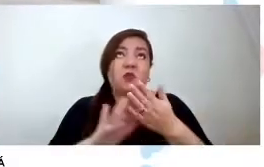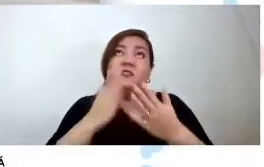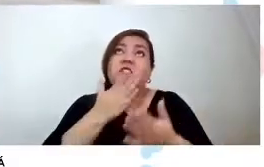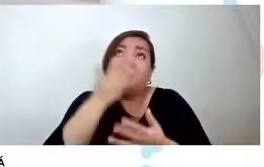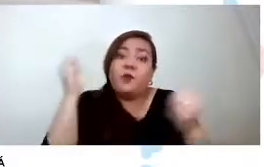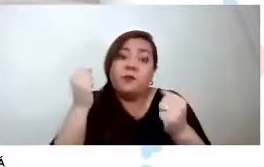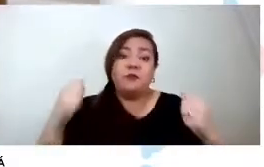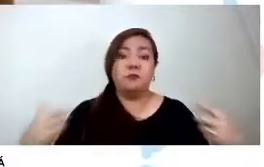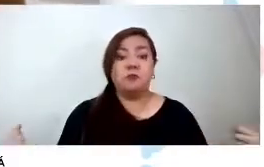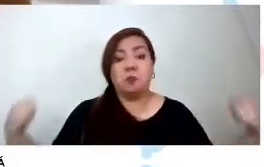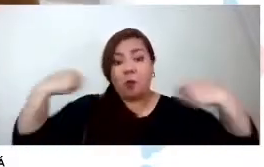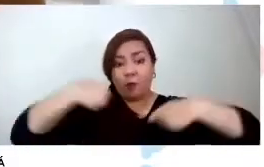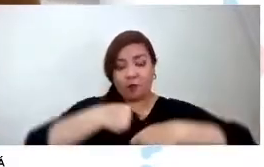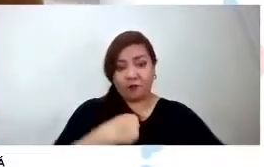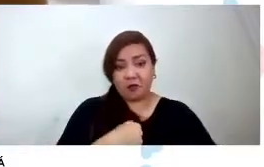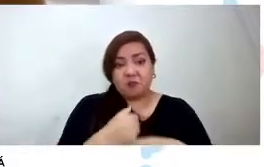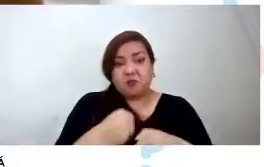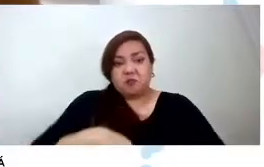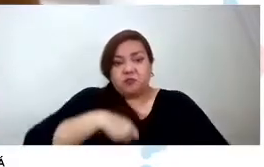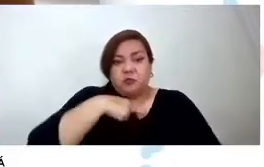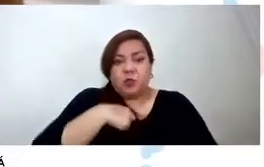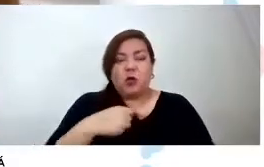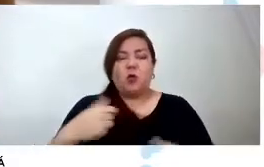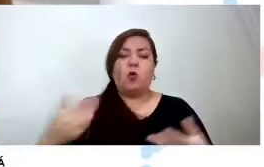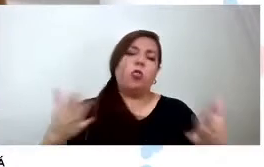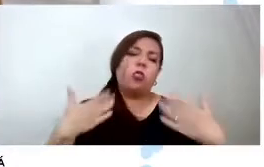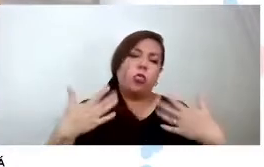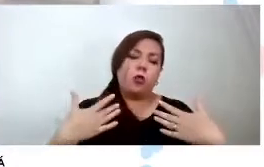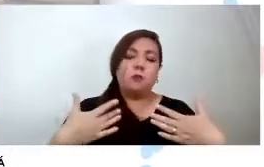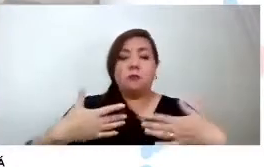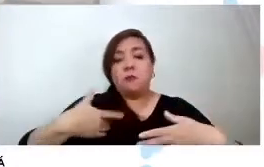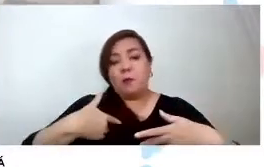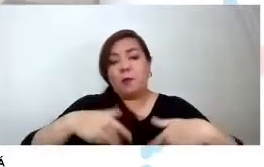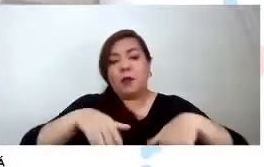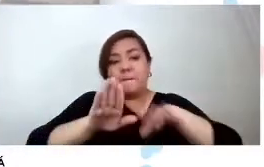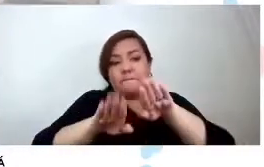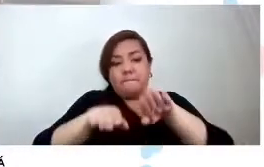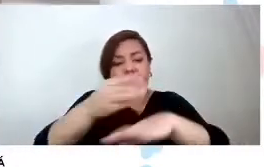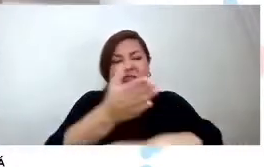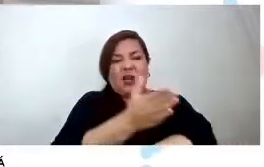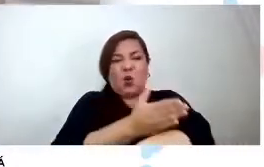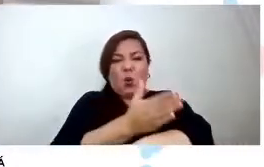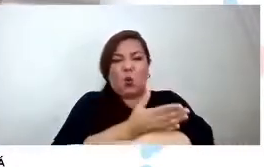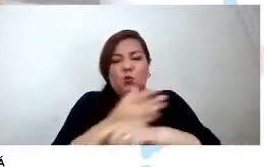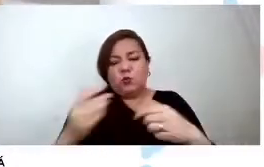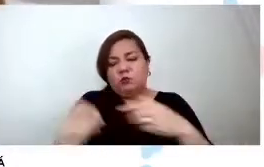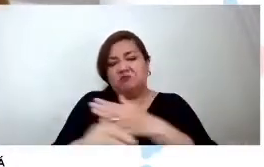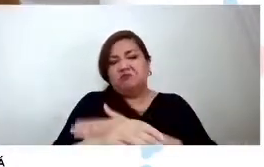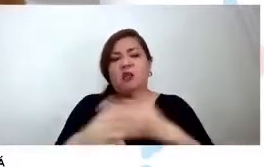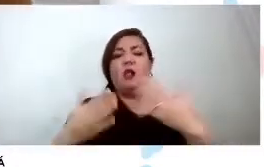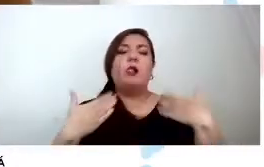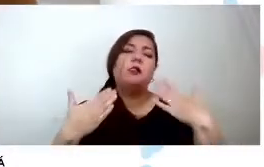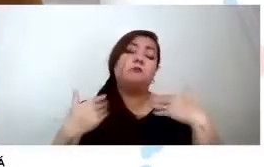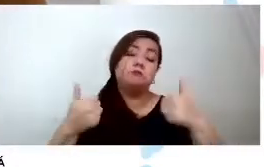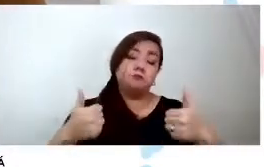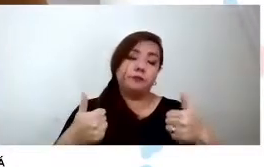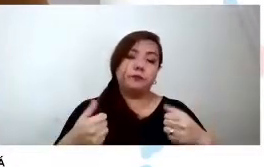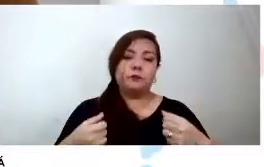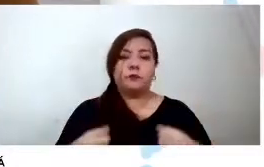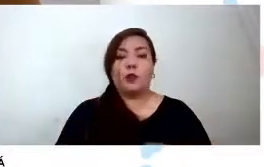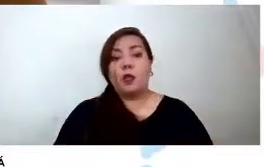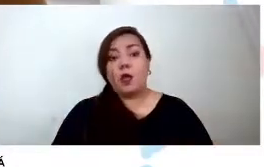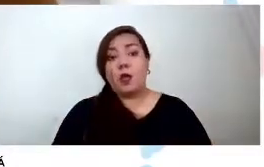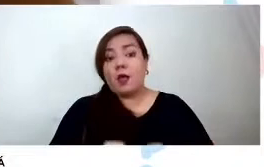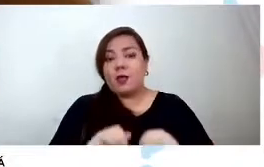planeta, o vamos a ponernos short y más bloqueador si se torna más caluroso. Pero sin embargo, hay toda